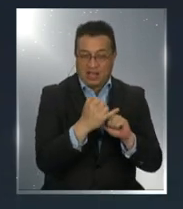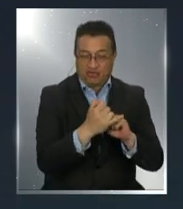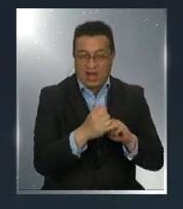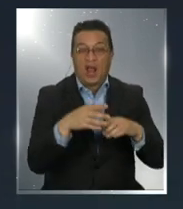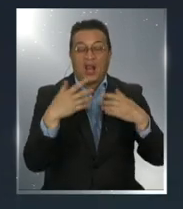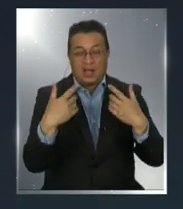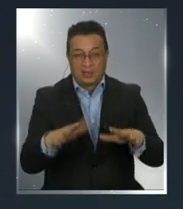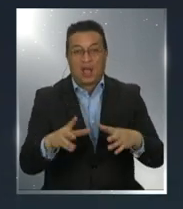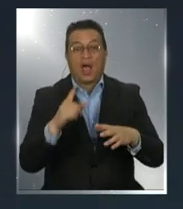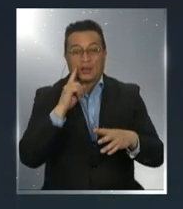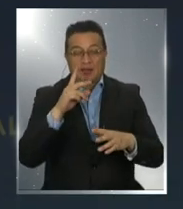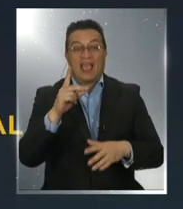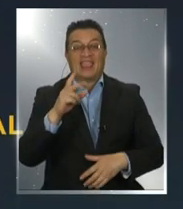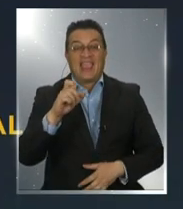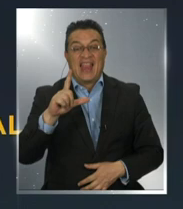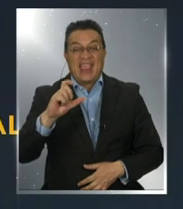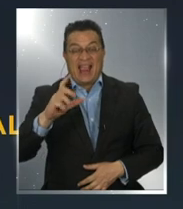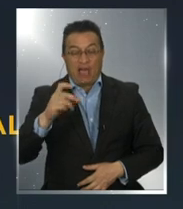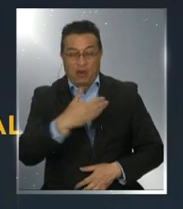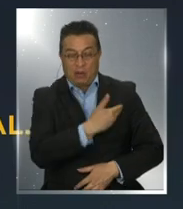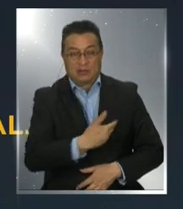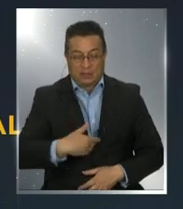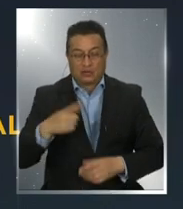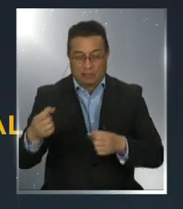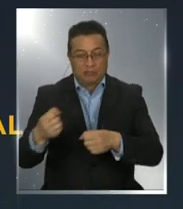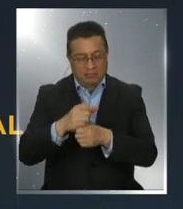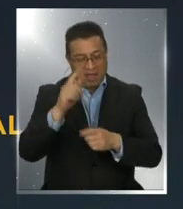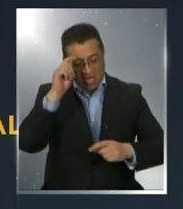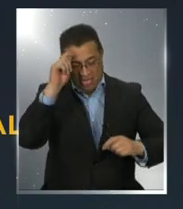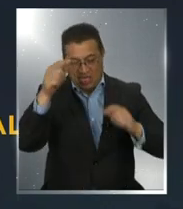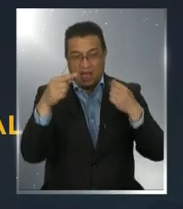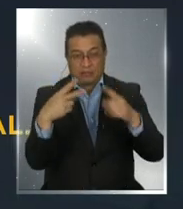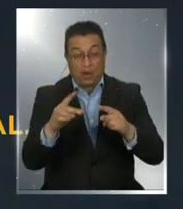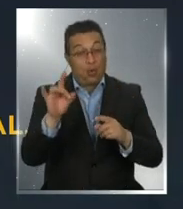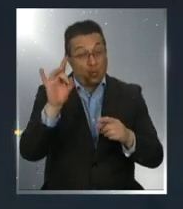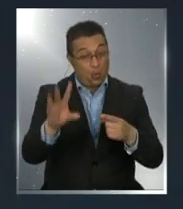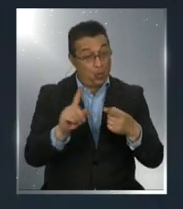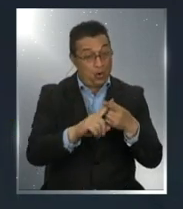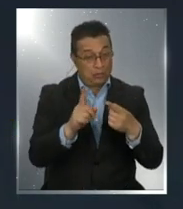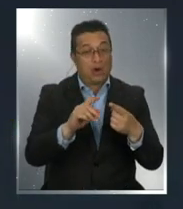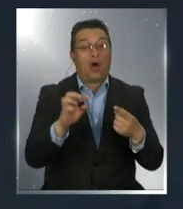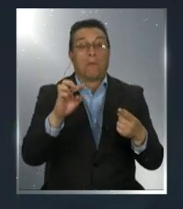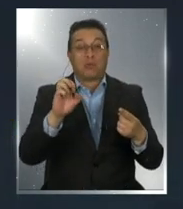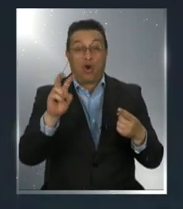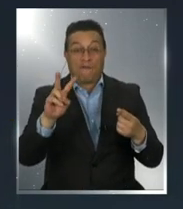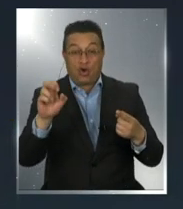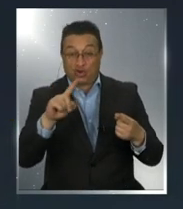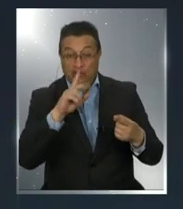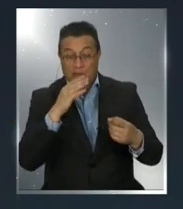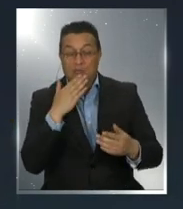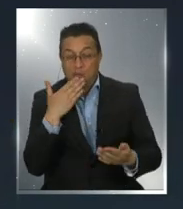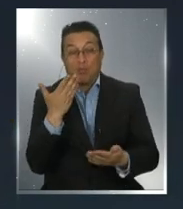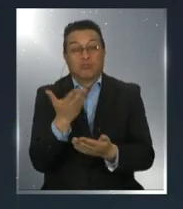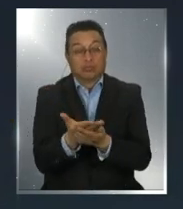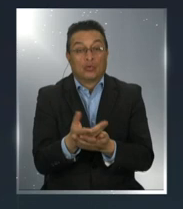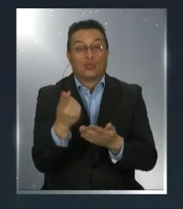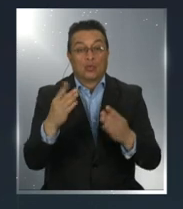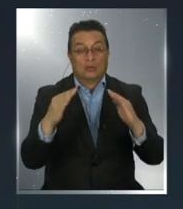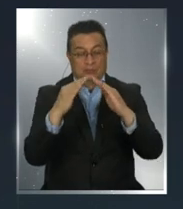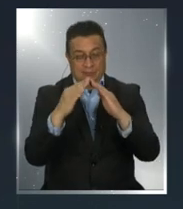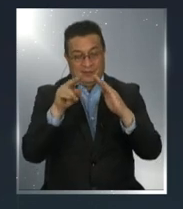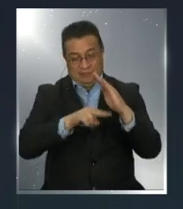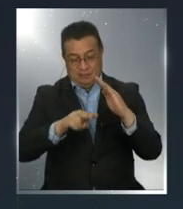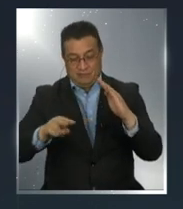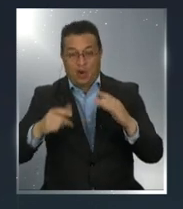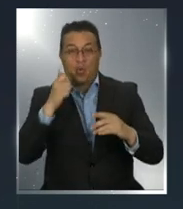eliminación de la figura del delegado presidencial, alguna de sus ideas. No es el único. Yasna Proboste propone la creación de un albergue